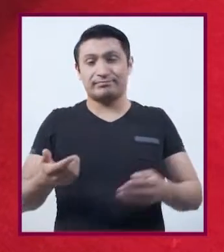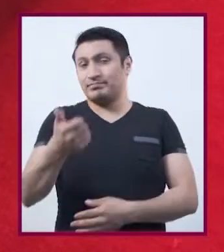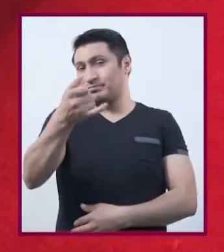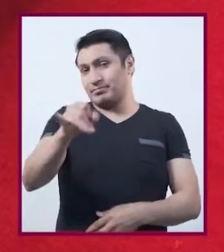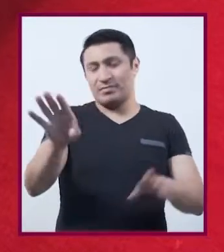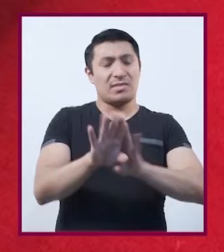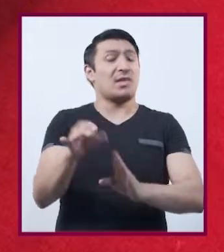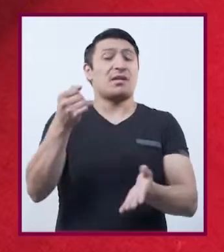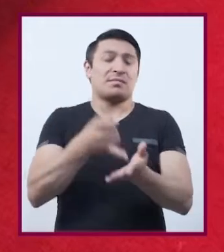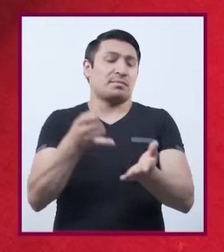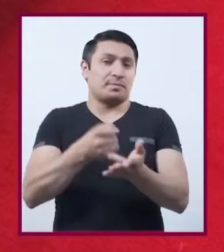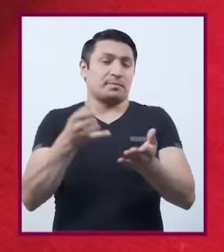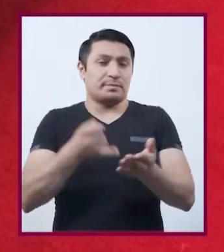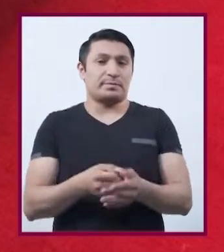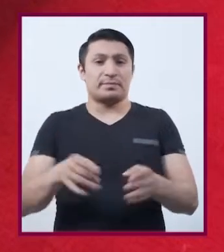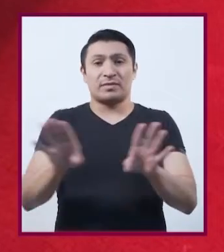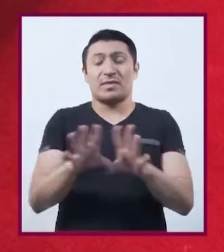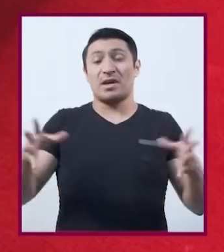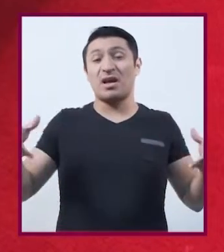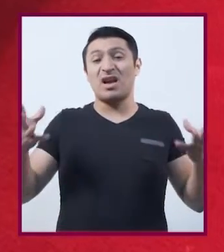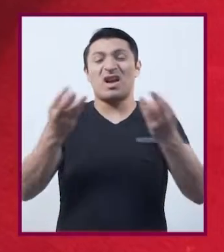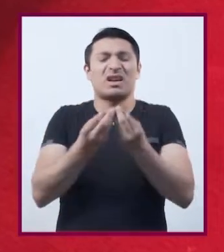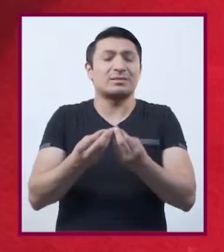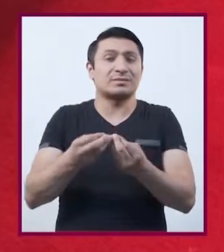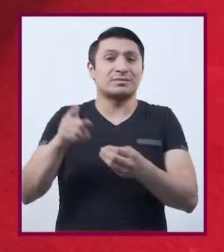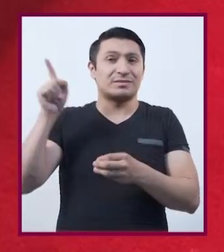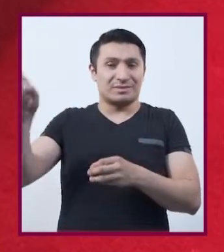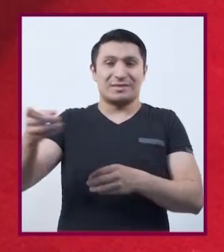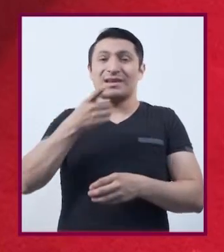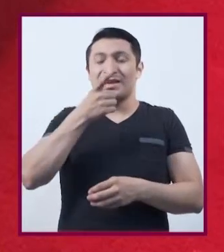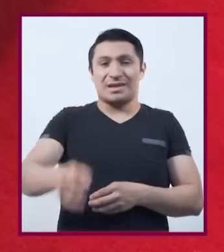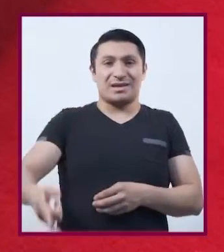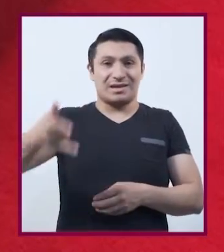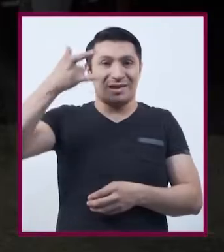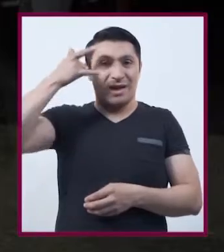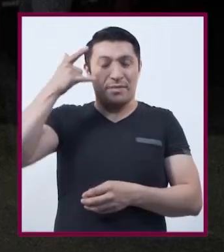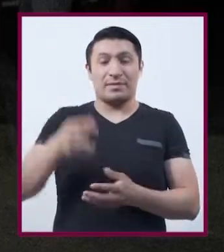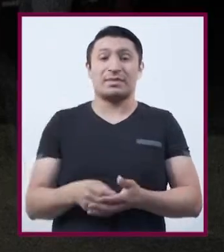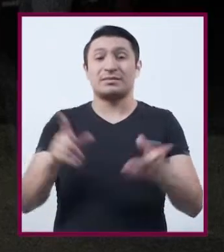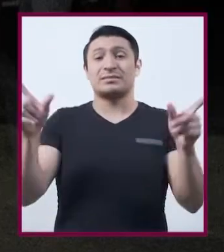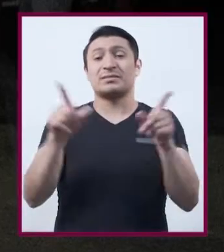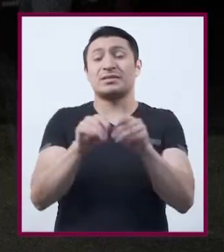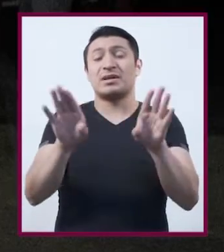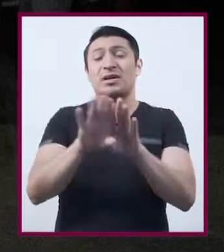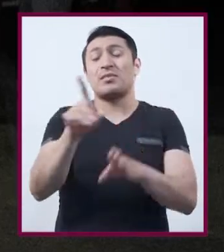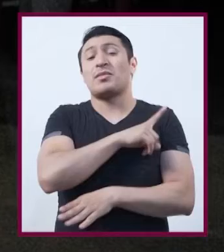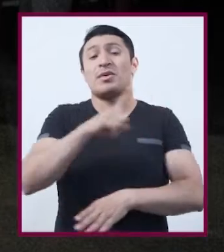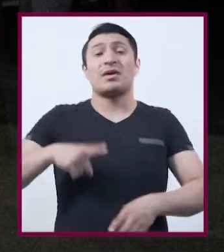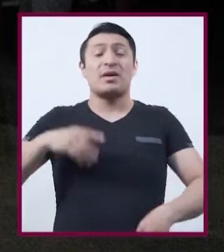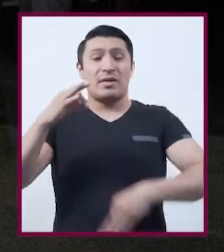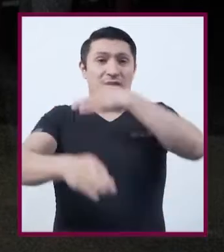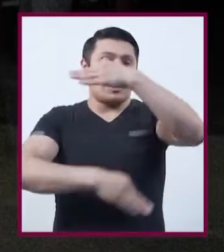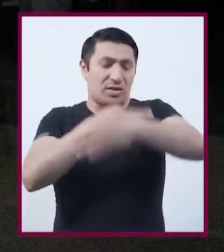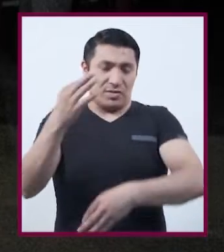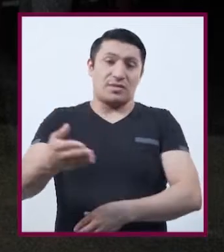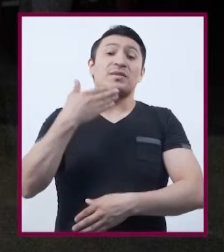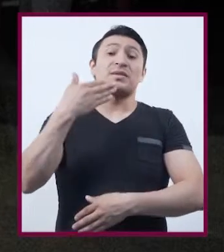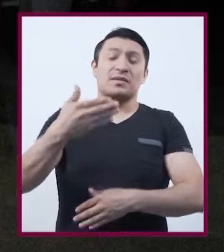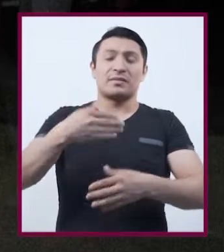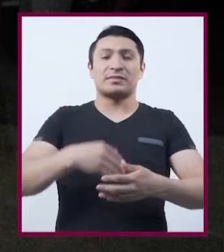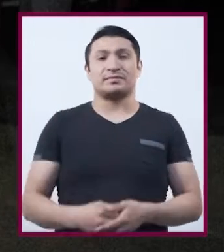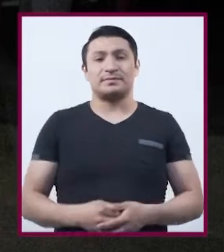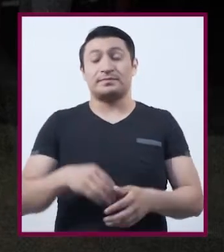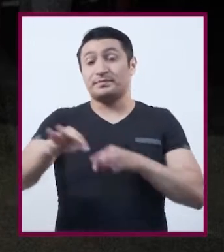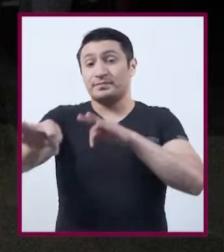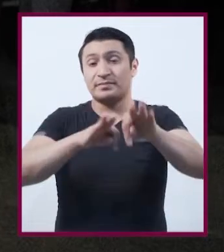que las y los demás trajeron? Algo así son los impuestos, un juntich, dirían en Campeche. En resumidas cuentas, es un